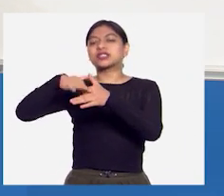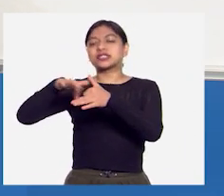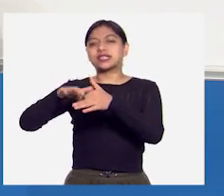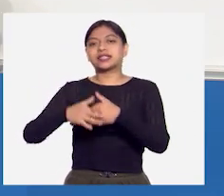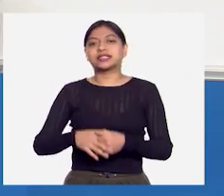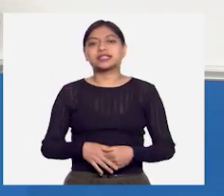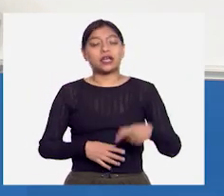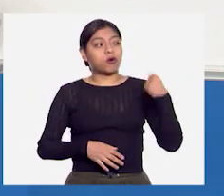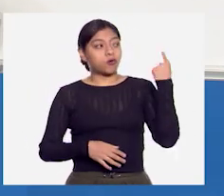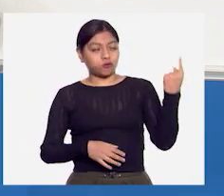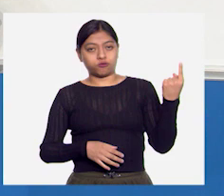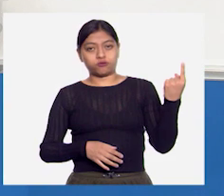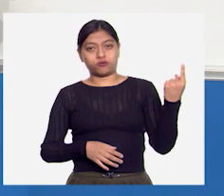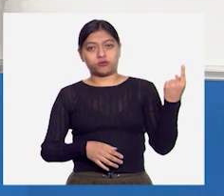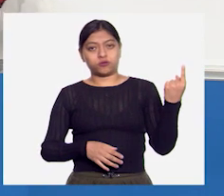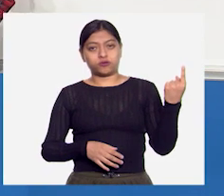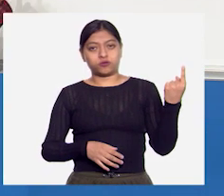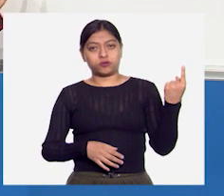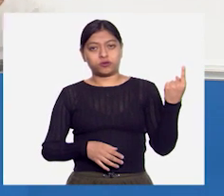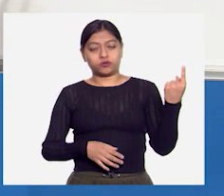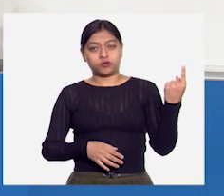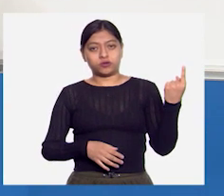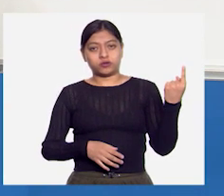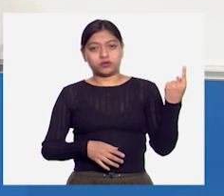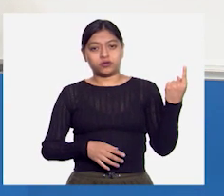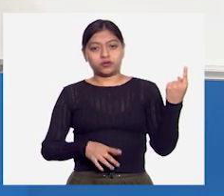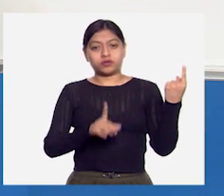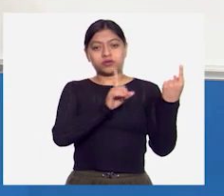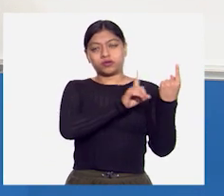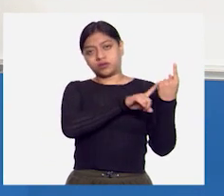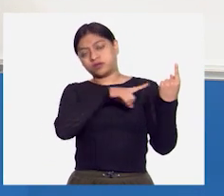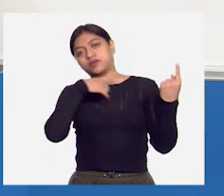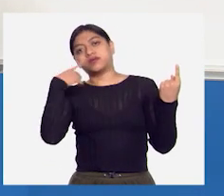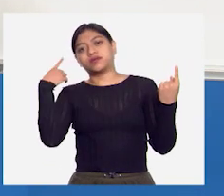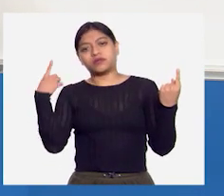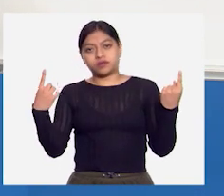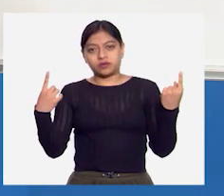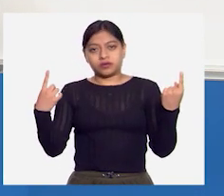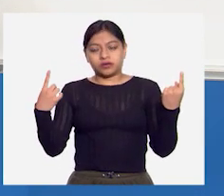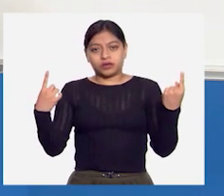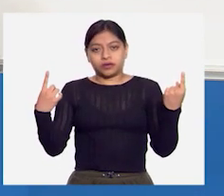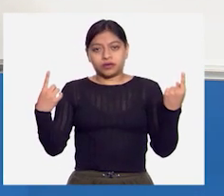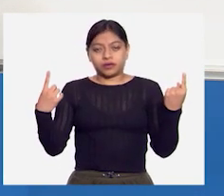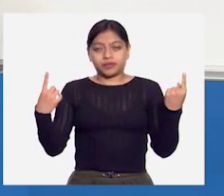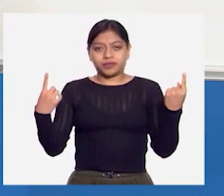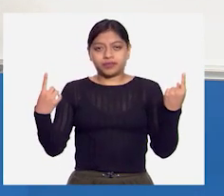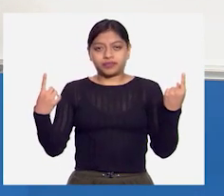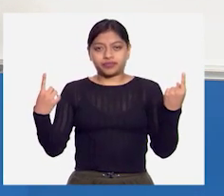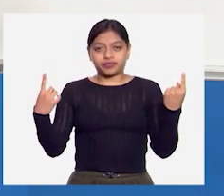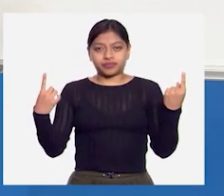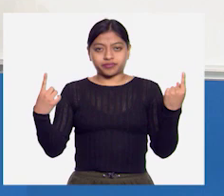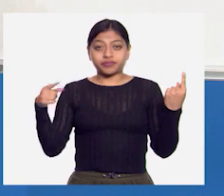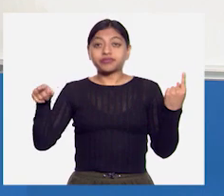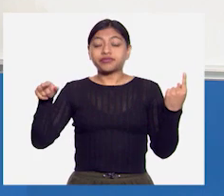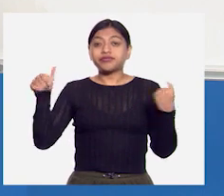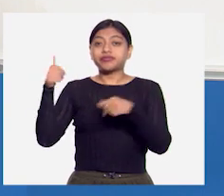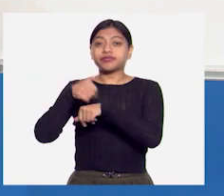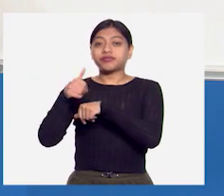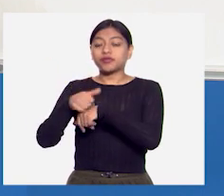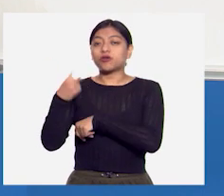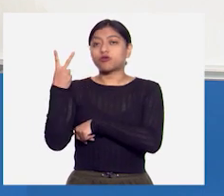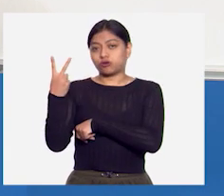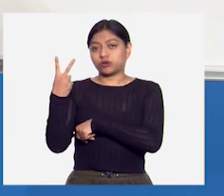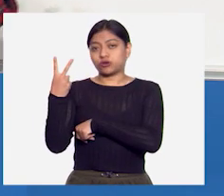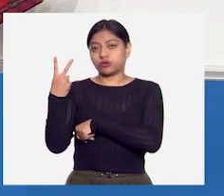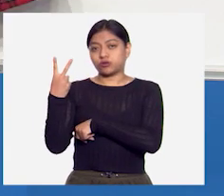resultados es 1, extremo del conjunto de los valores, y la moda del otro conjunto tiene 2